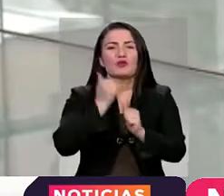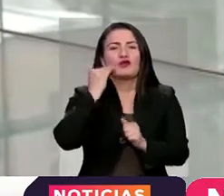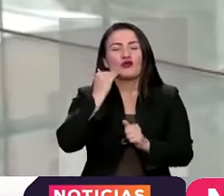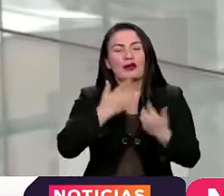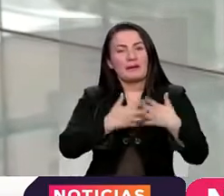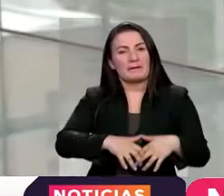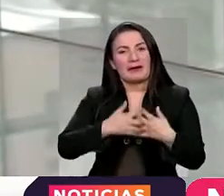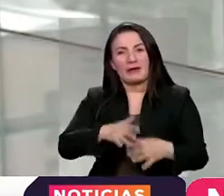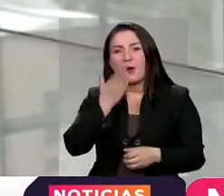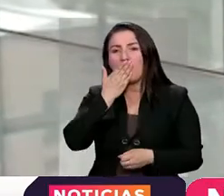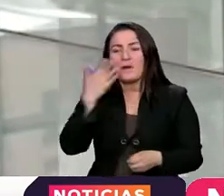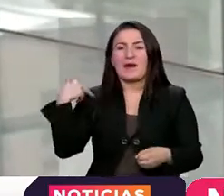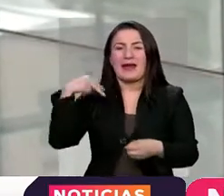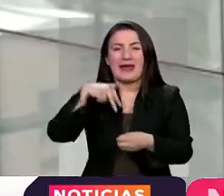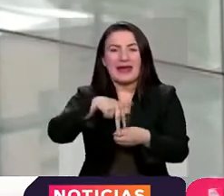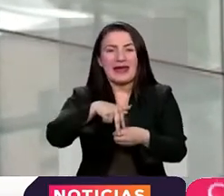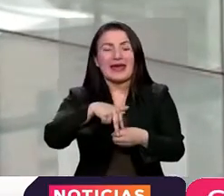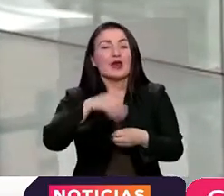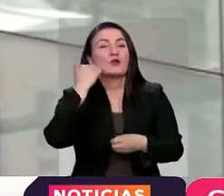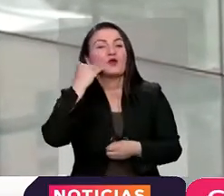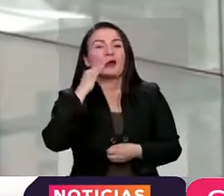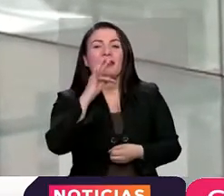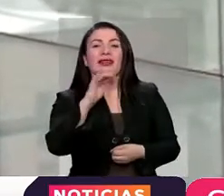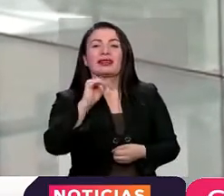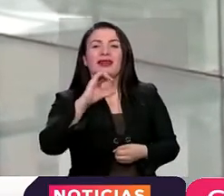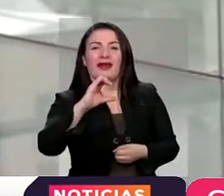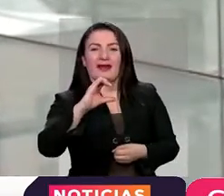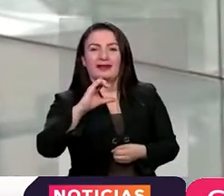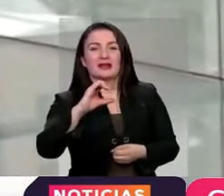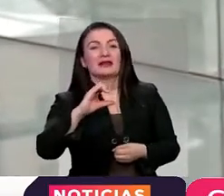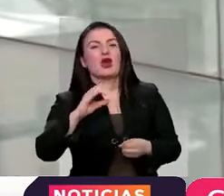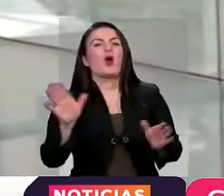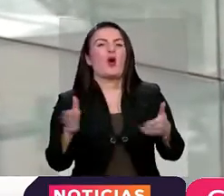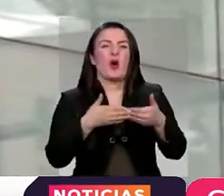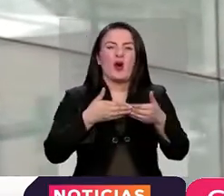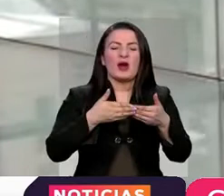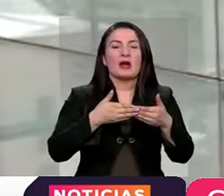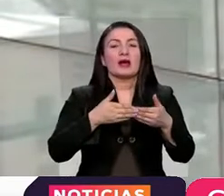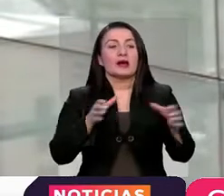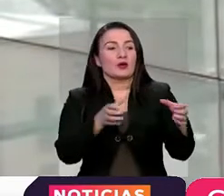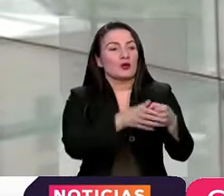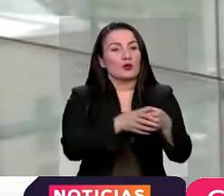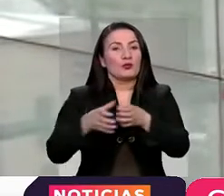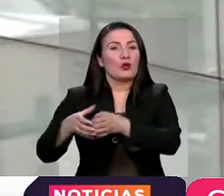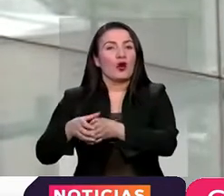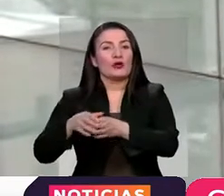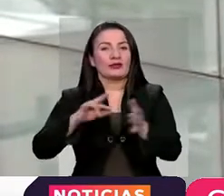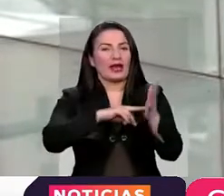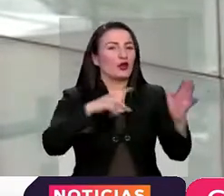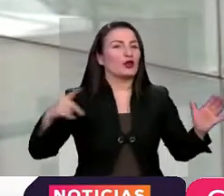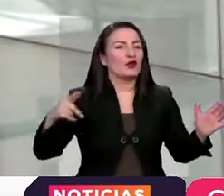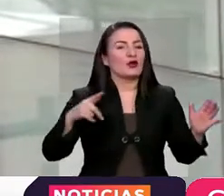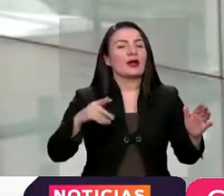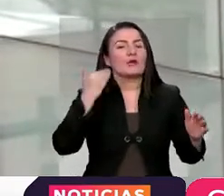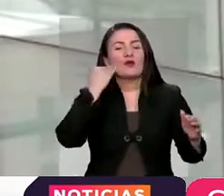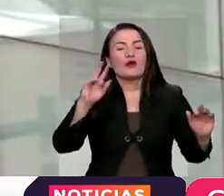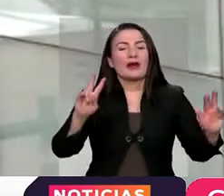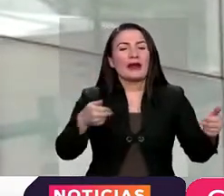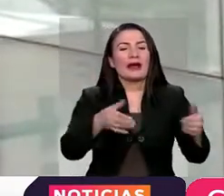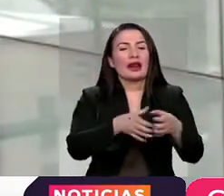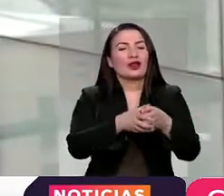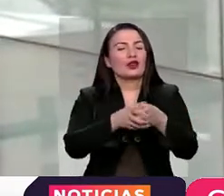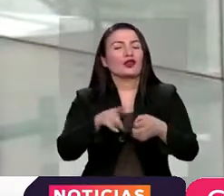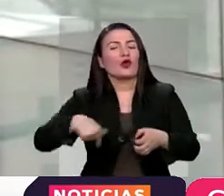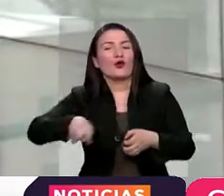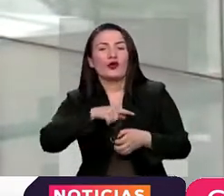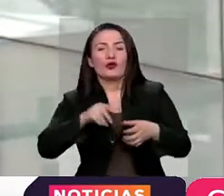empresarias indígenas, mujeres tech, por ejemplo, para cerrar brechas en materia de género y tecnología, entre otras cosas, son parte de las iniciativas que